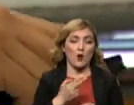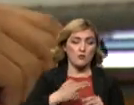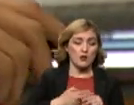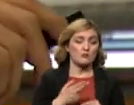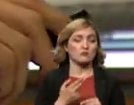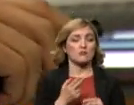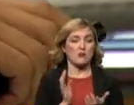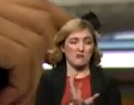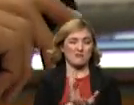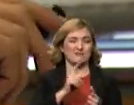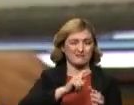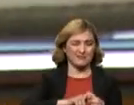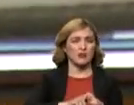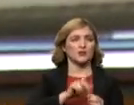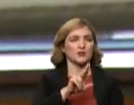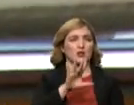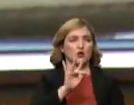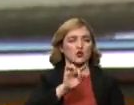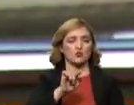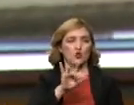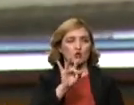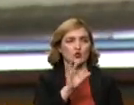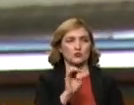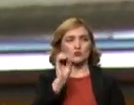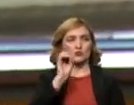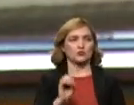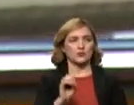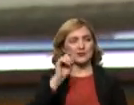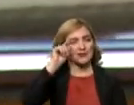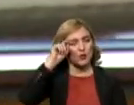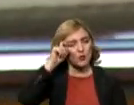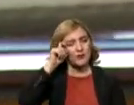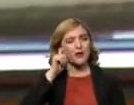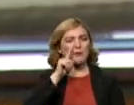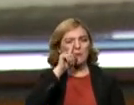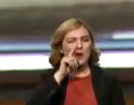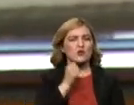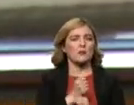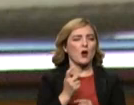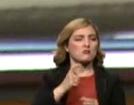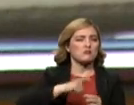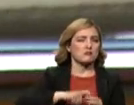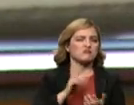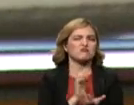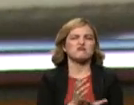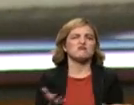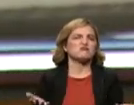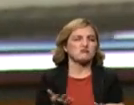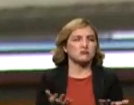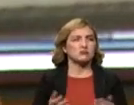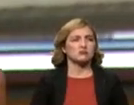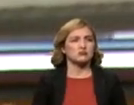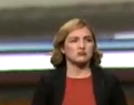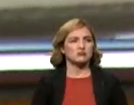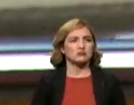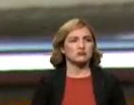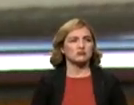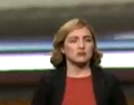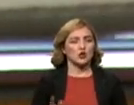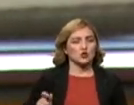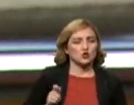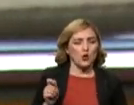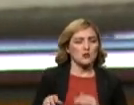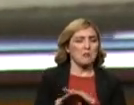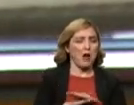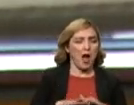el 38.8%. Recordemos que la población en empleo adecuado es aquella que tiene un salario